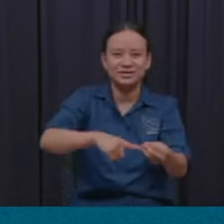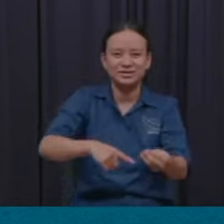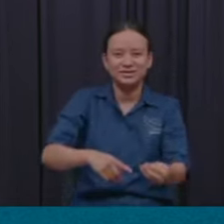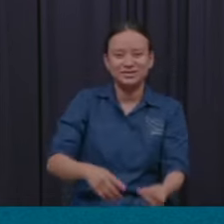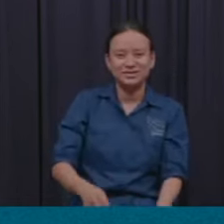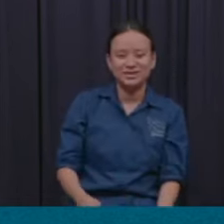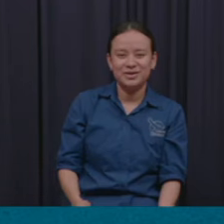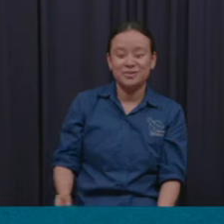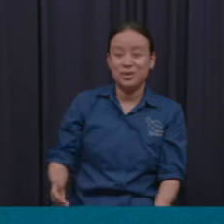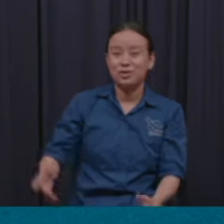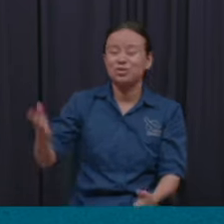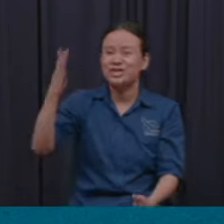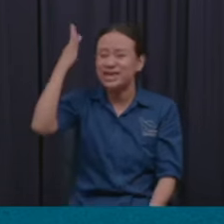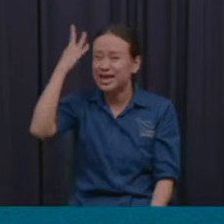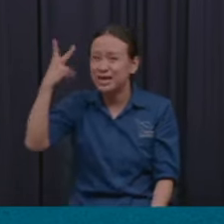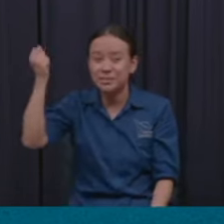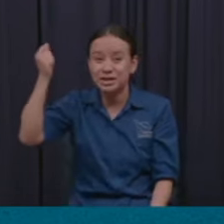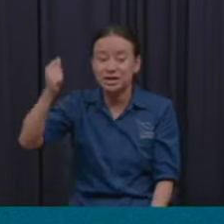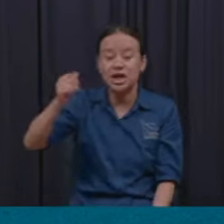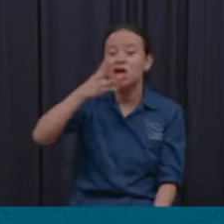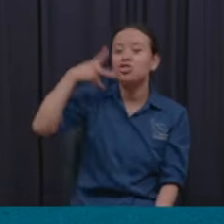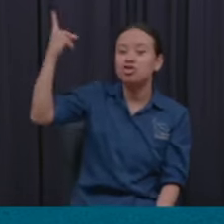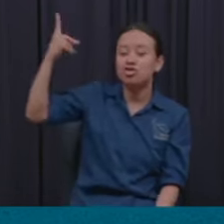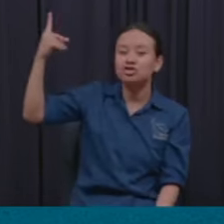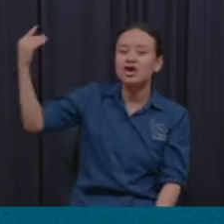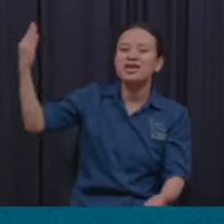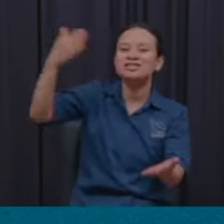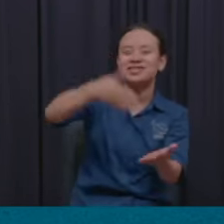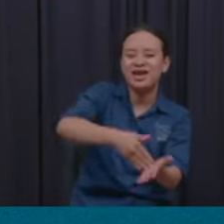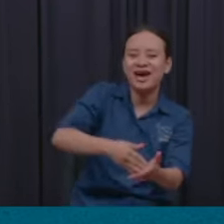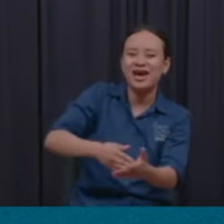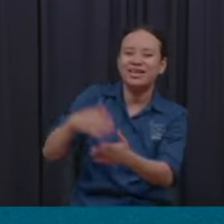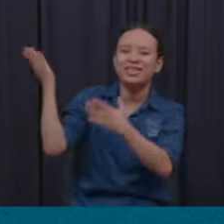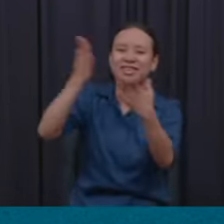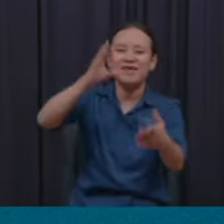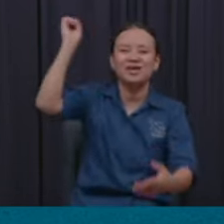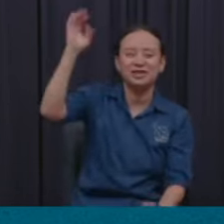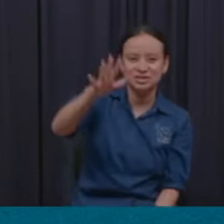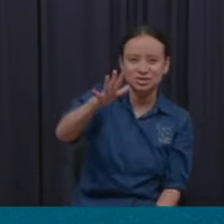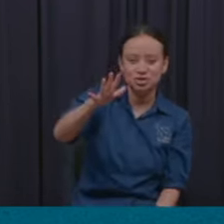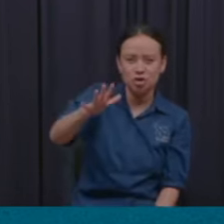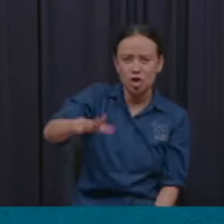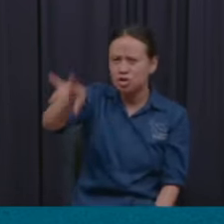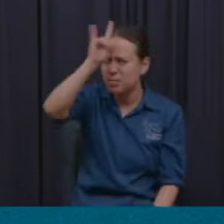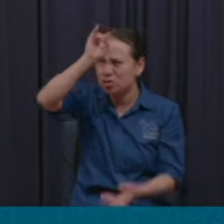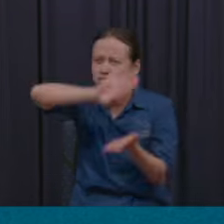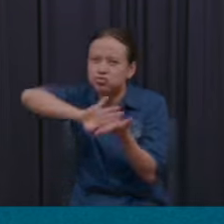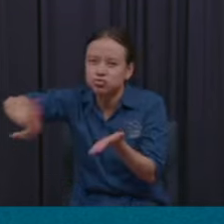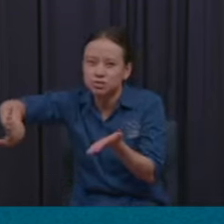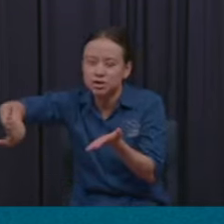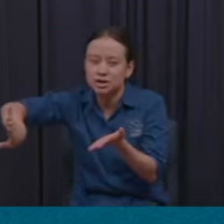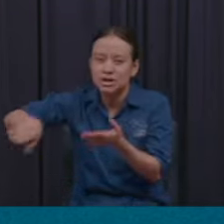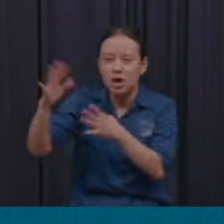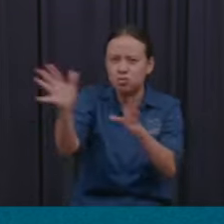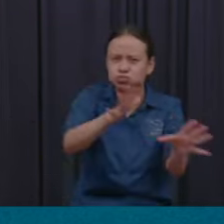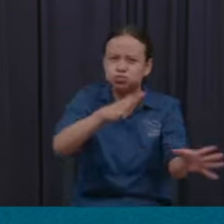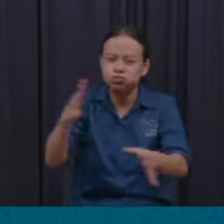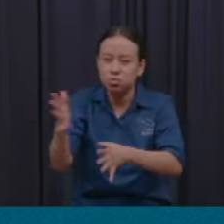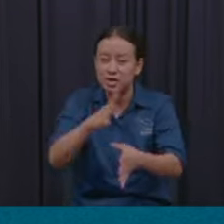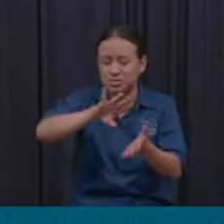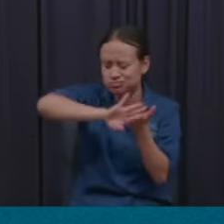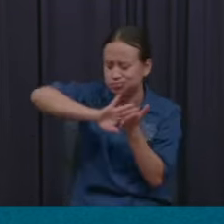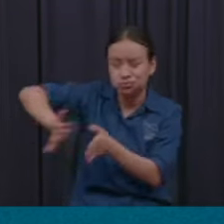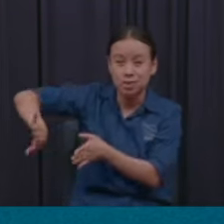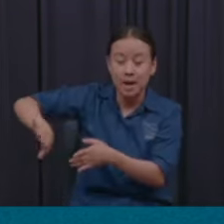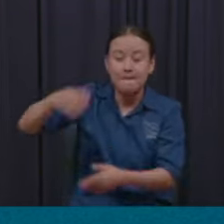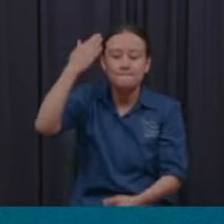Pero cada día Dios seguirá moviendo su dedo, echando fuera demonios, liberando ambientes para que su iglesia esté